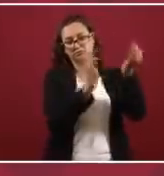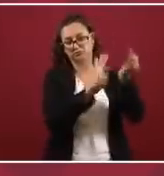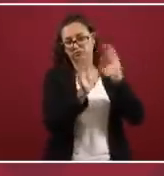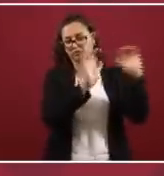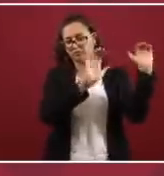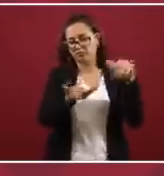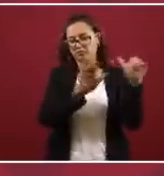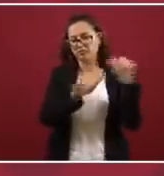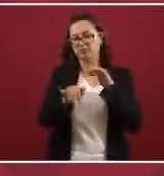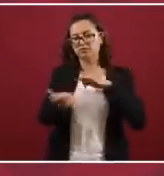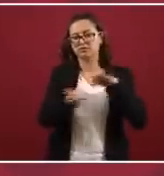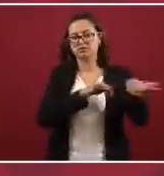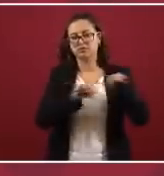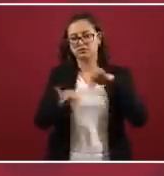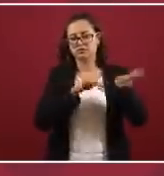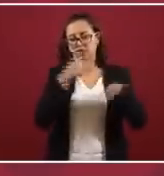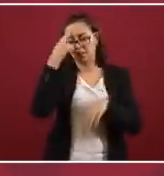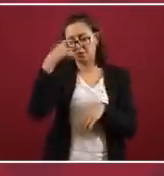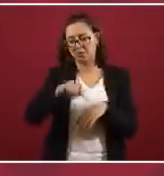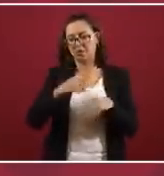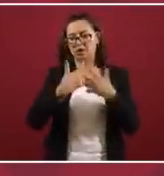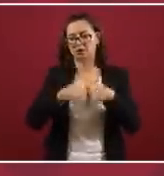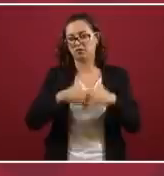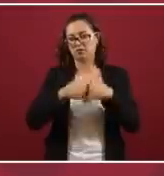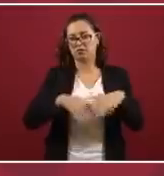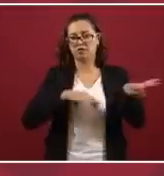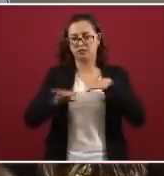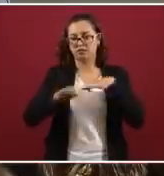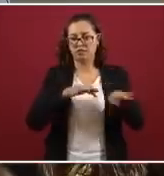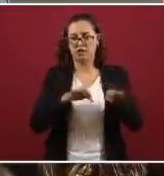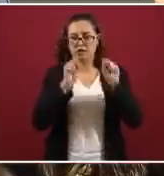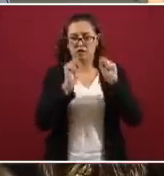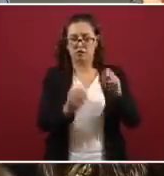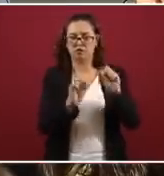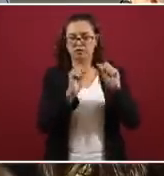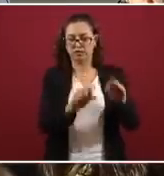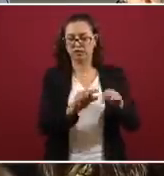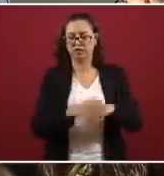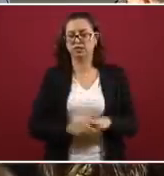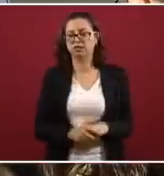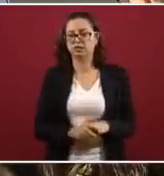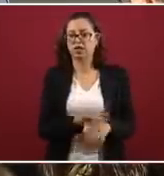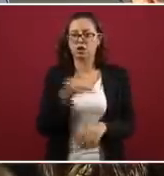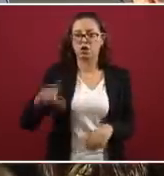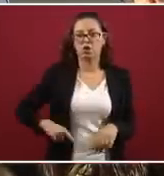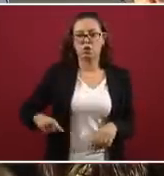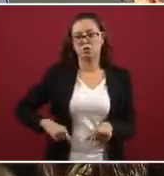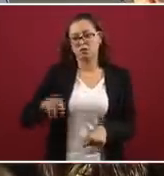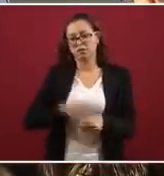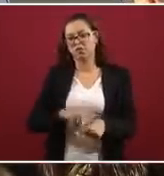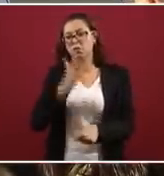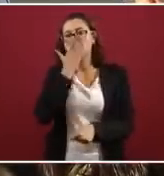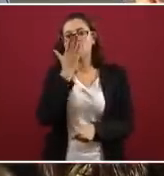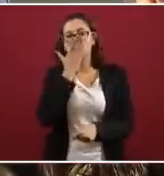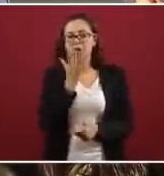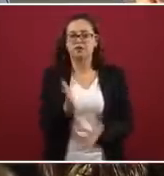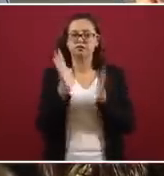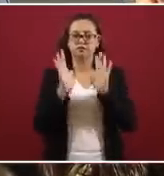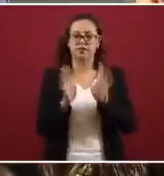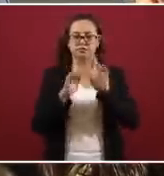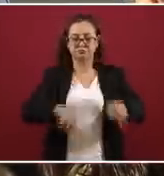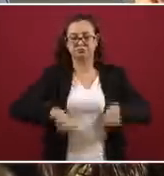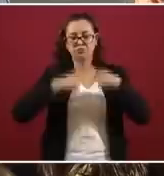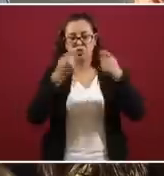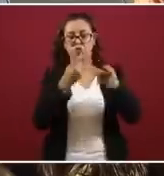las necesidades de la operación de la oficina. La gobernadora de Sonora ha dispuesto un espacio,